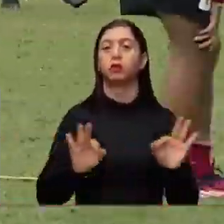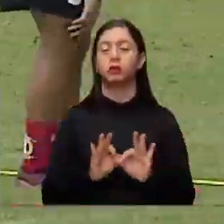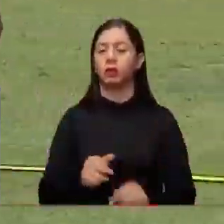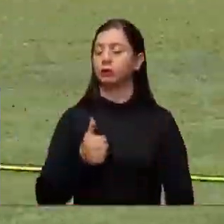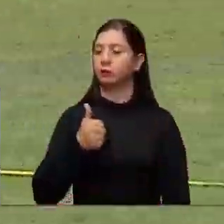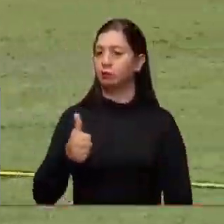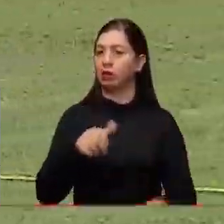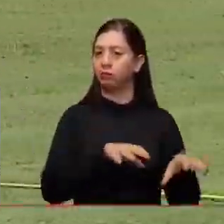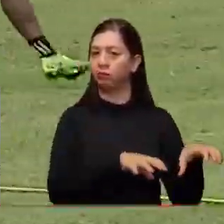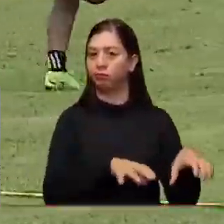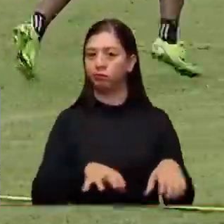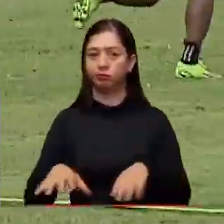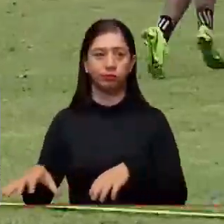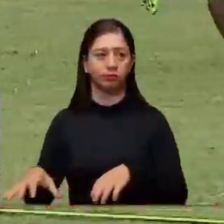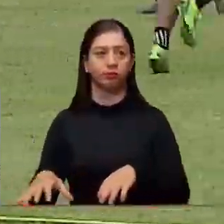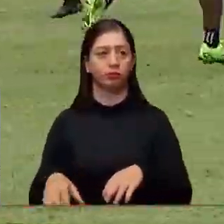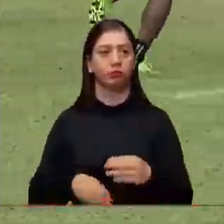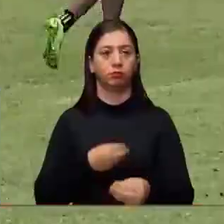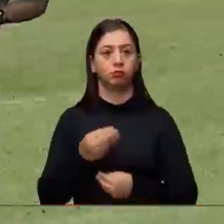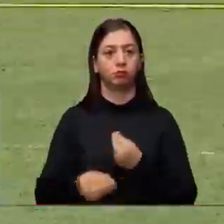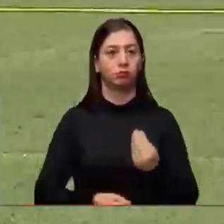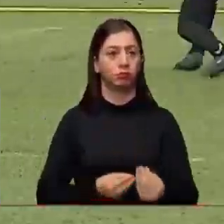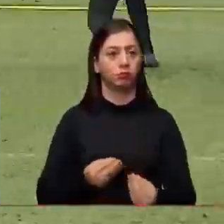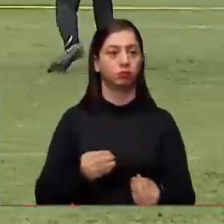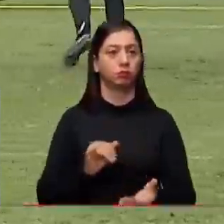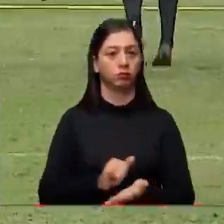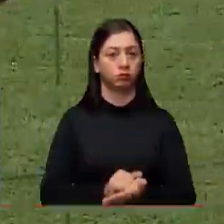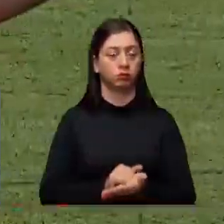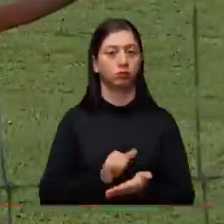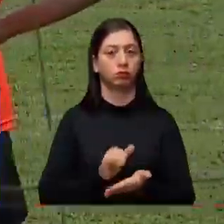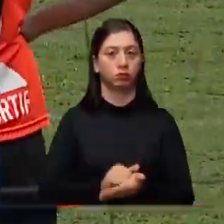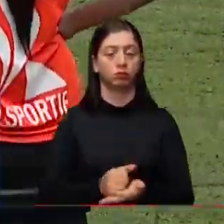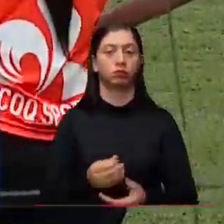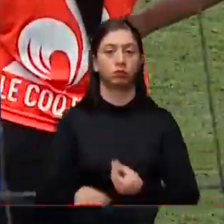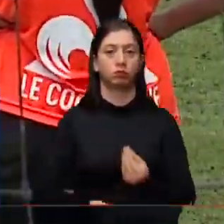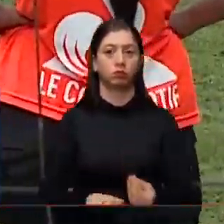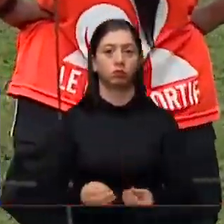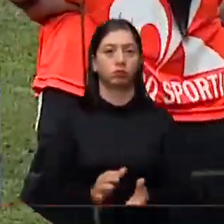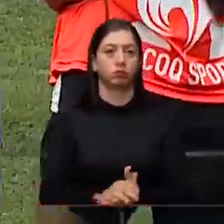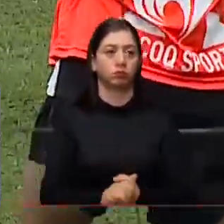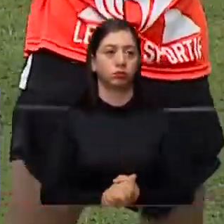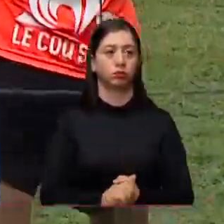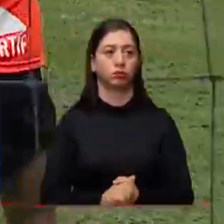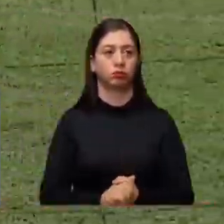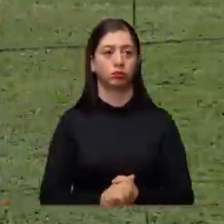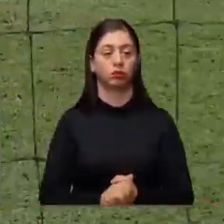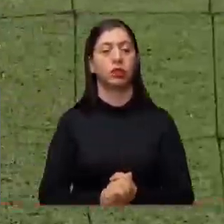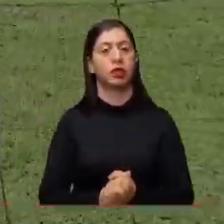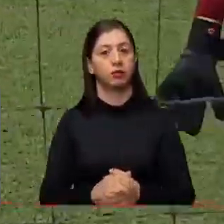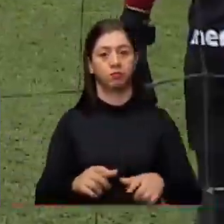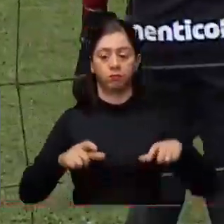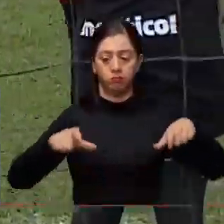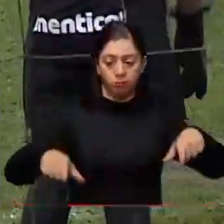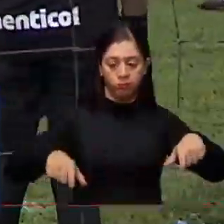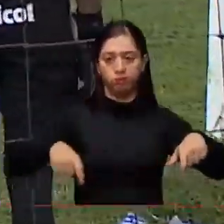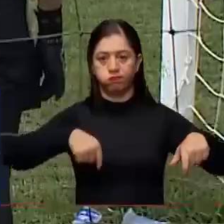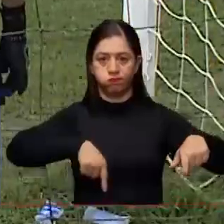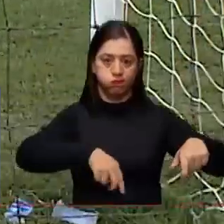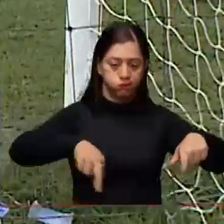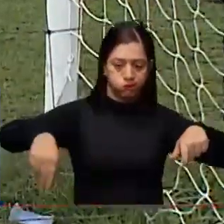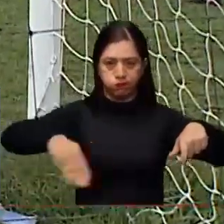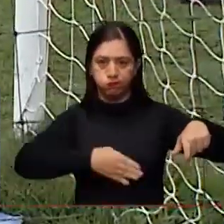muy bien y lo que venimos trabajando estos días con el profe es salir a presionar para